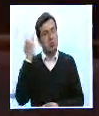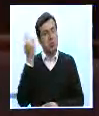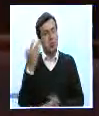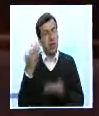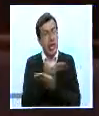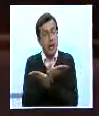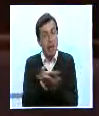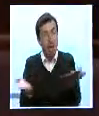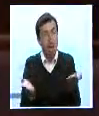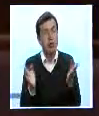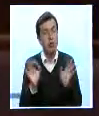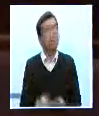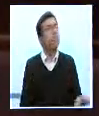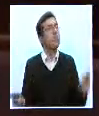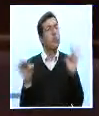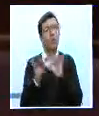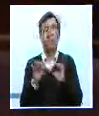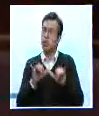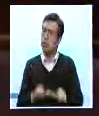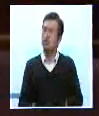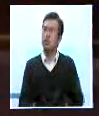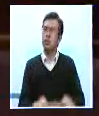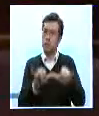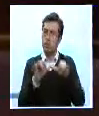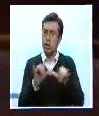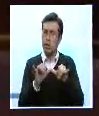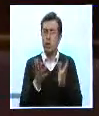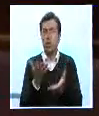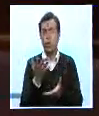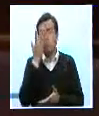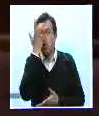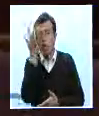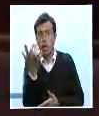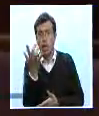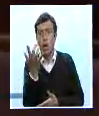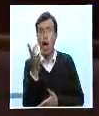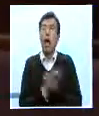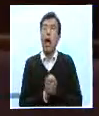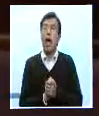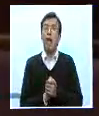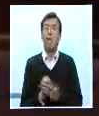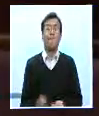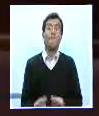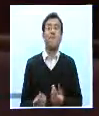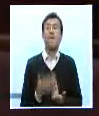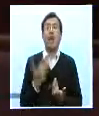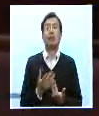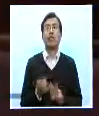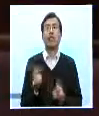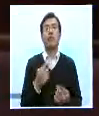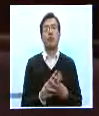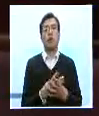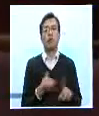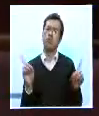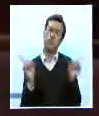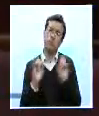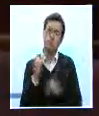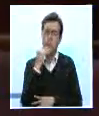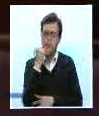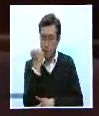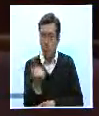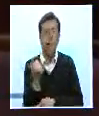tipo de mecanismos se tienen que seguir estableciendo precisamente para no tapar el sol con un dinero y establecer también mecanismos